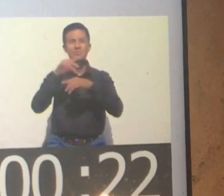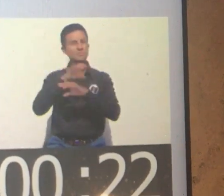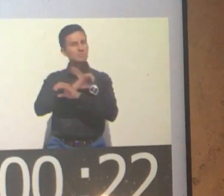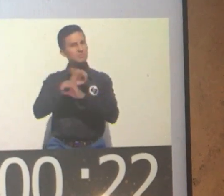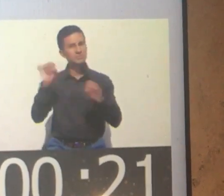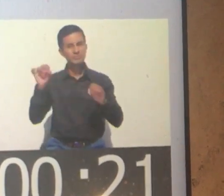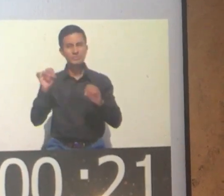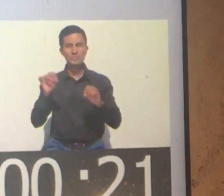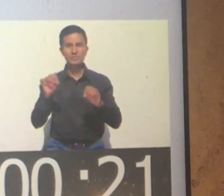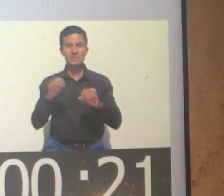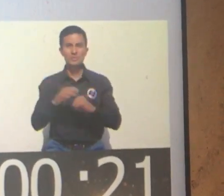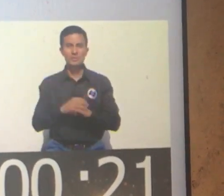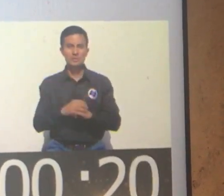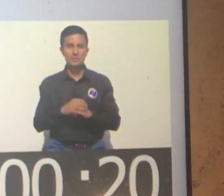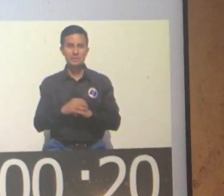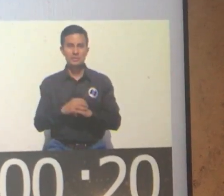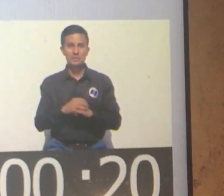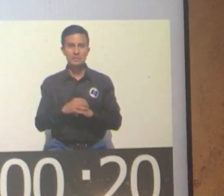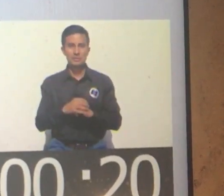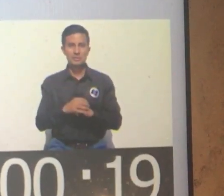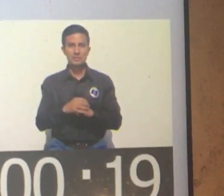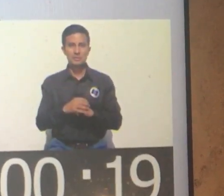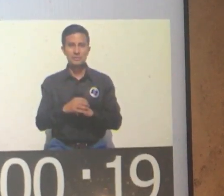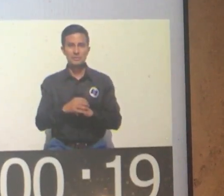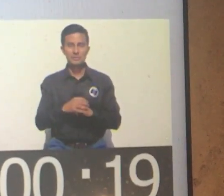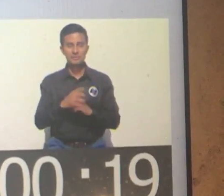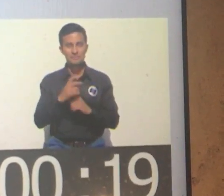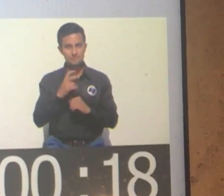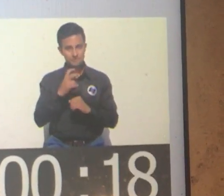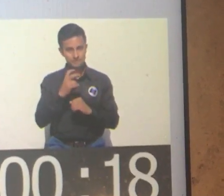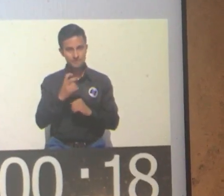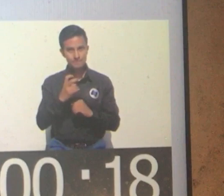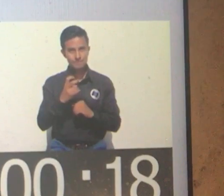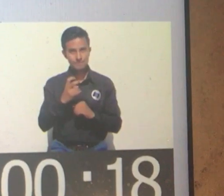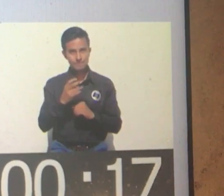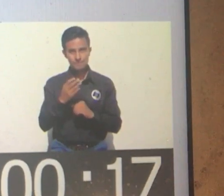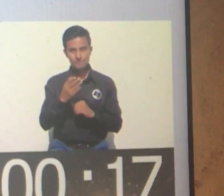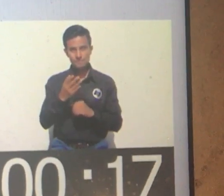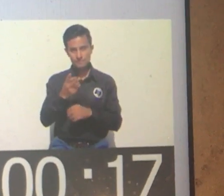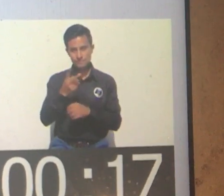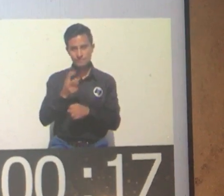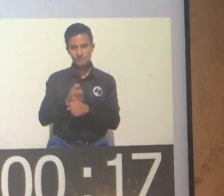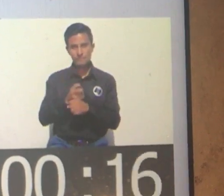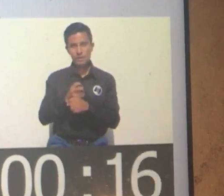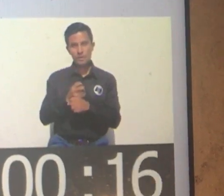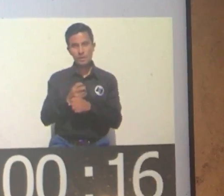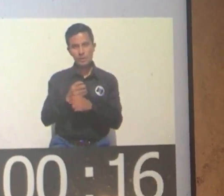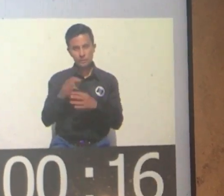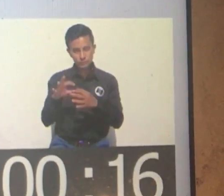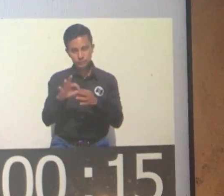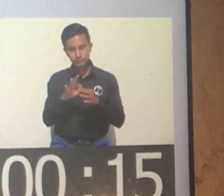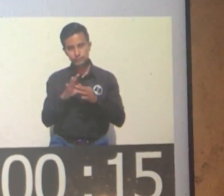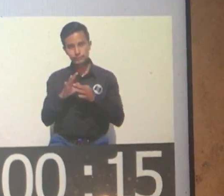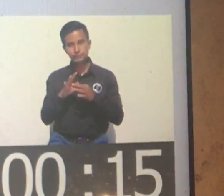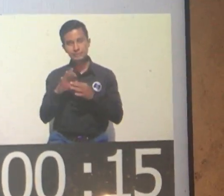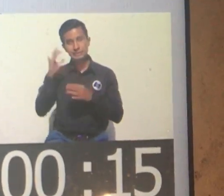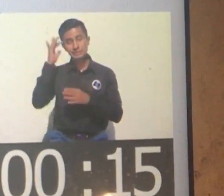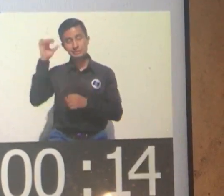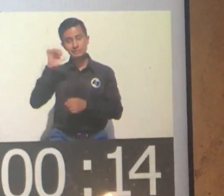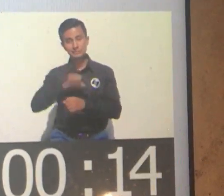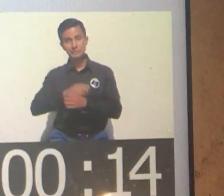por eso los invito que juntos rescatemos a san miguel allende